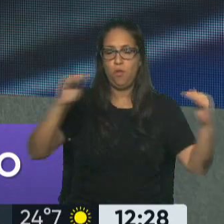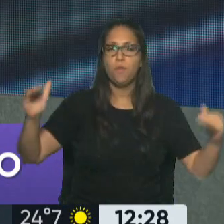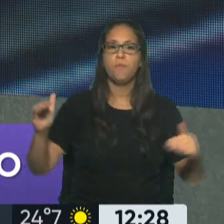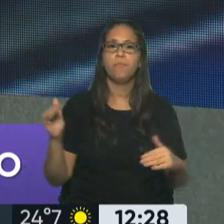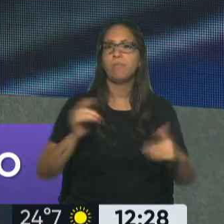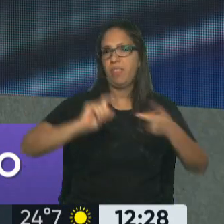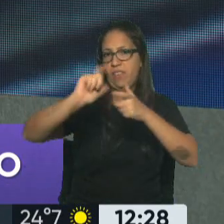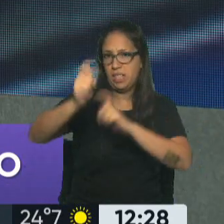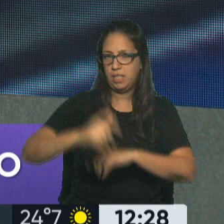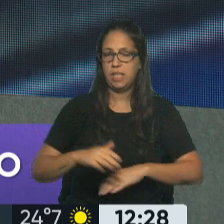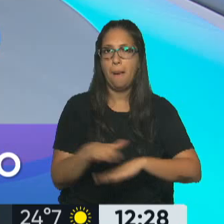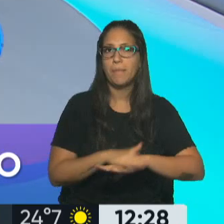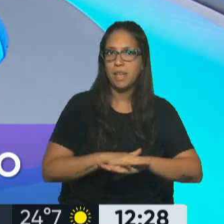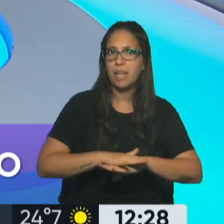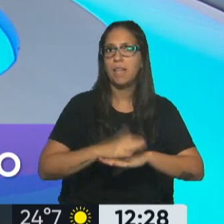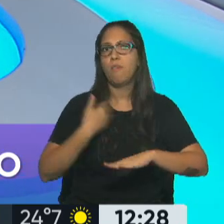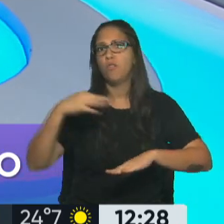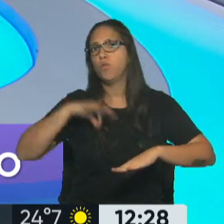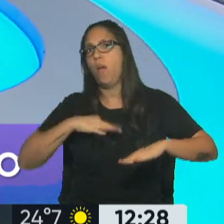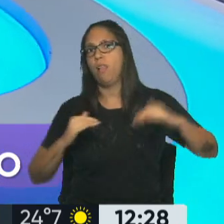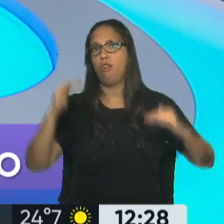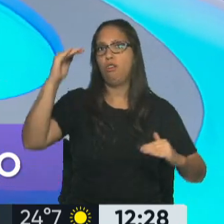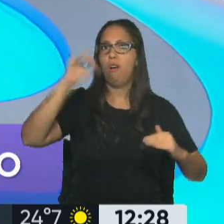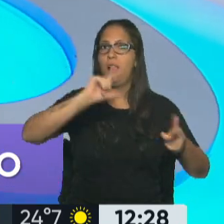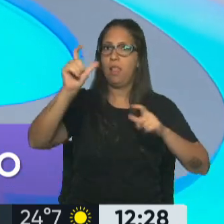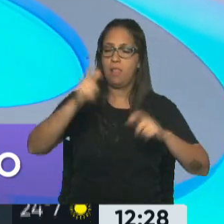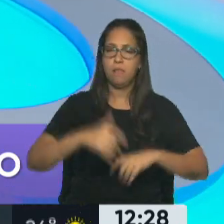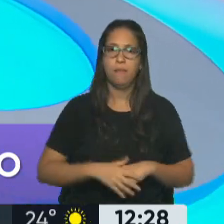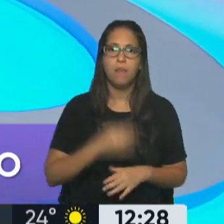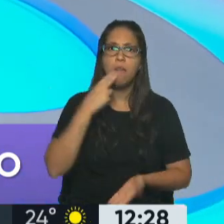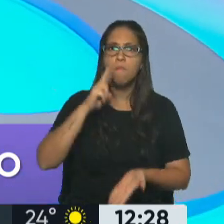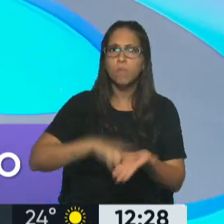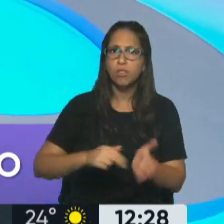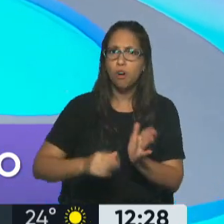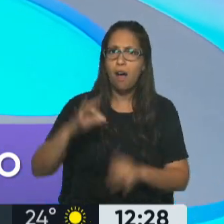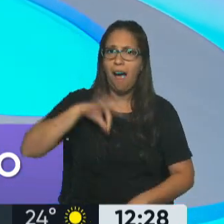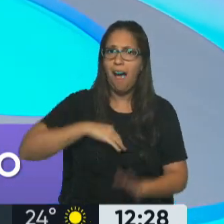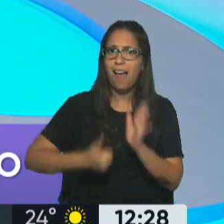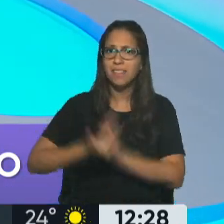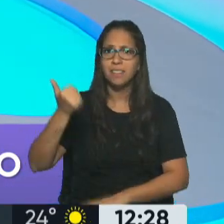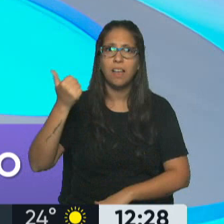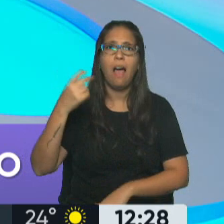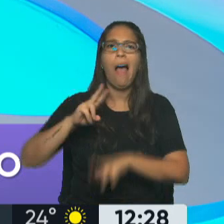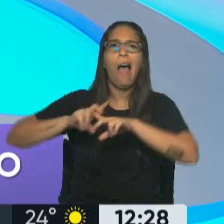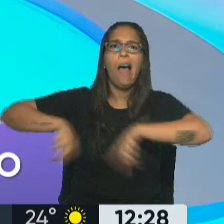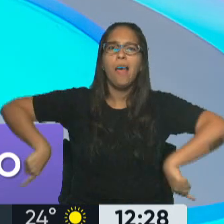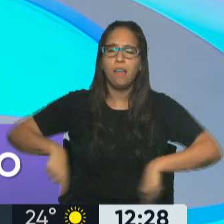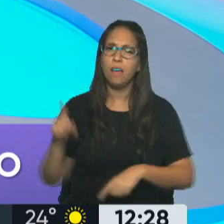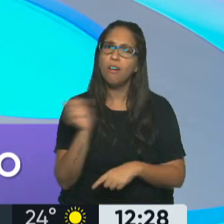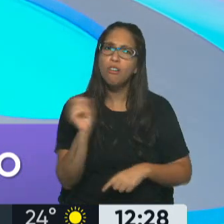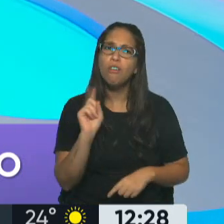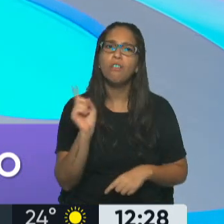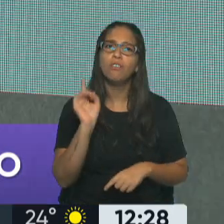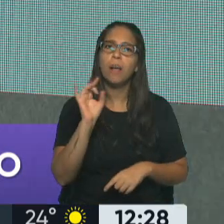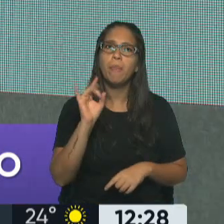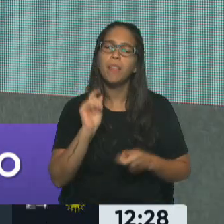Por la diferencia, claro. ¿sí? El impuesto a las ganancias nunca fue derogado, simplemente fue reformulado. Exacto, que es lo que está ahora,